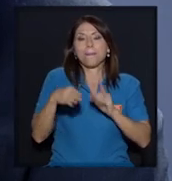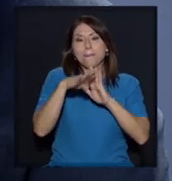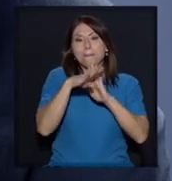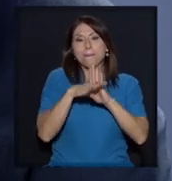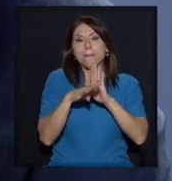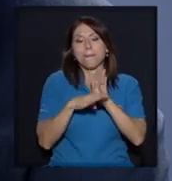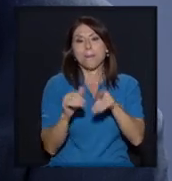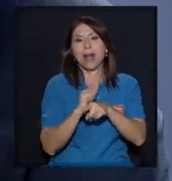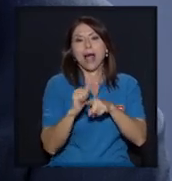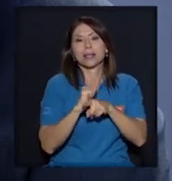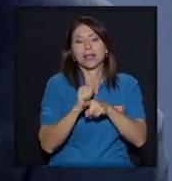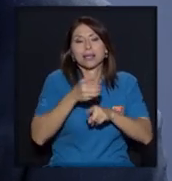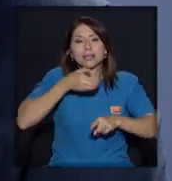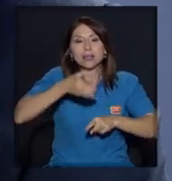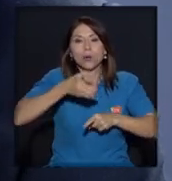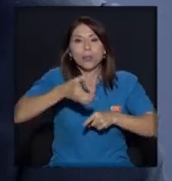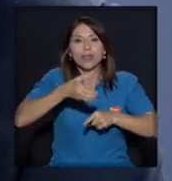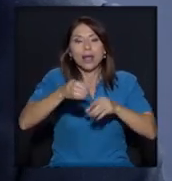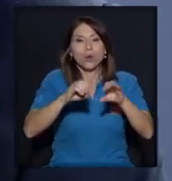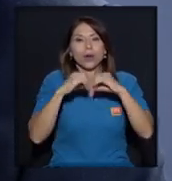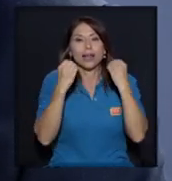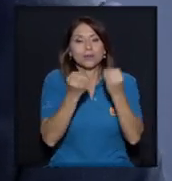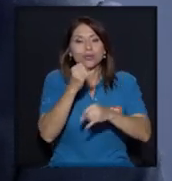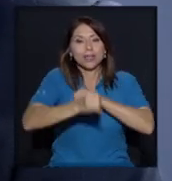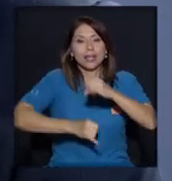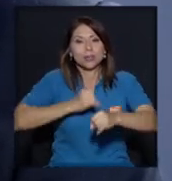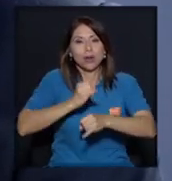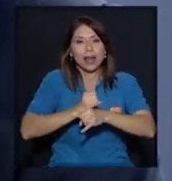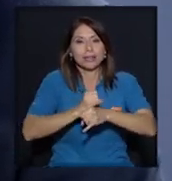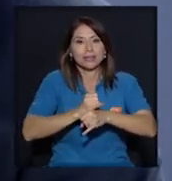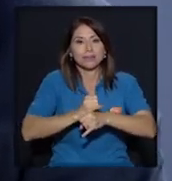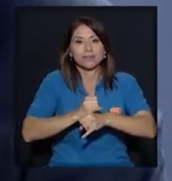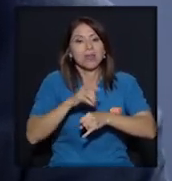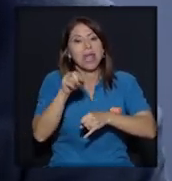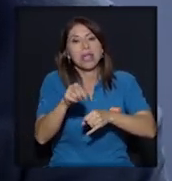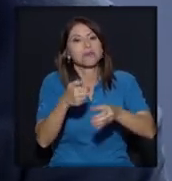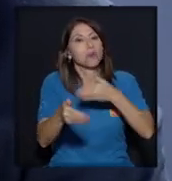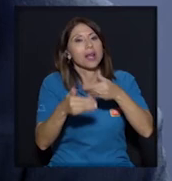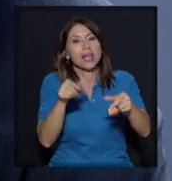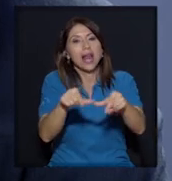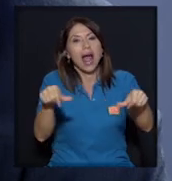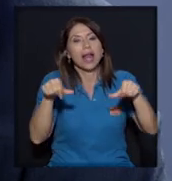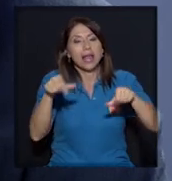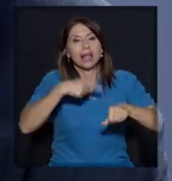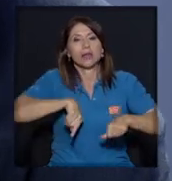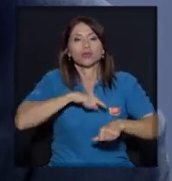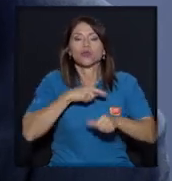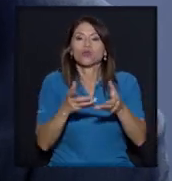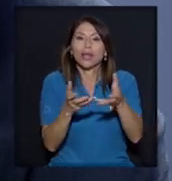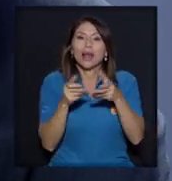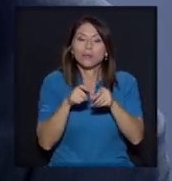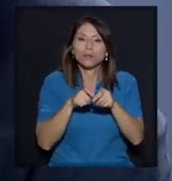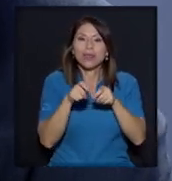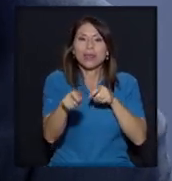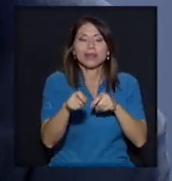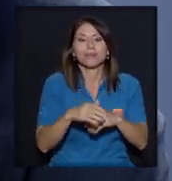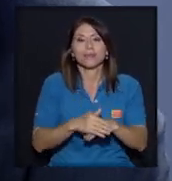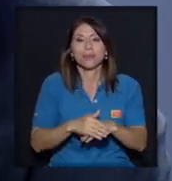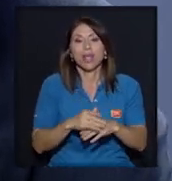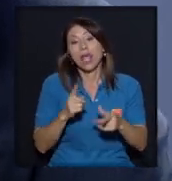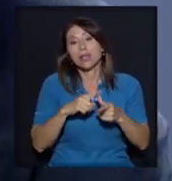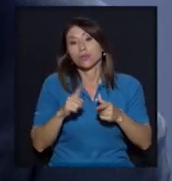en las áreas que estemos pretendiendo medir, ¿verdad? Y entonces, si bien pueden